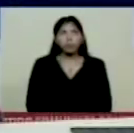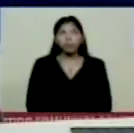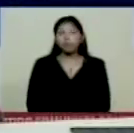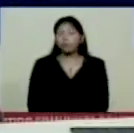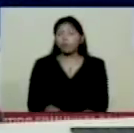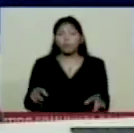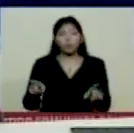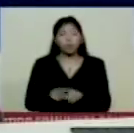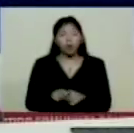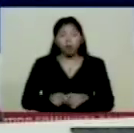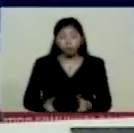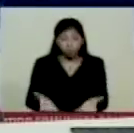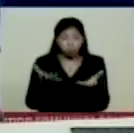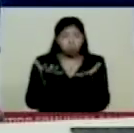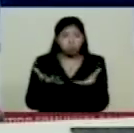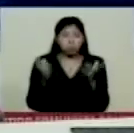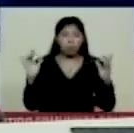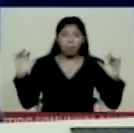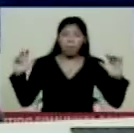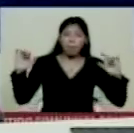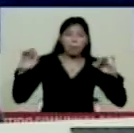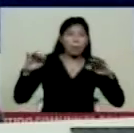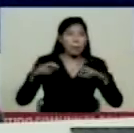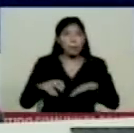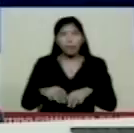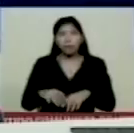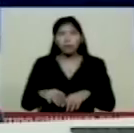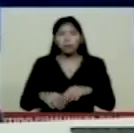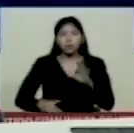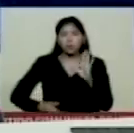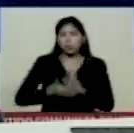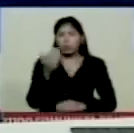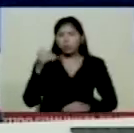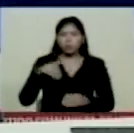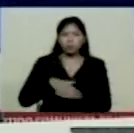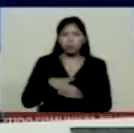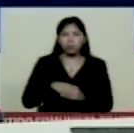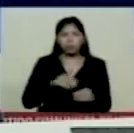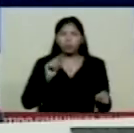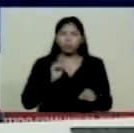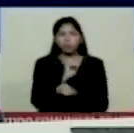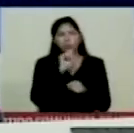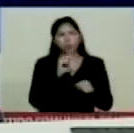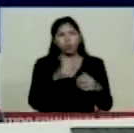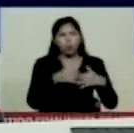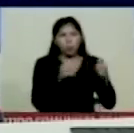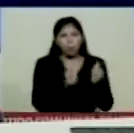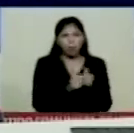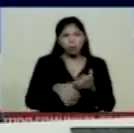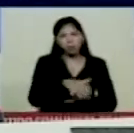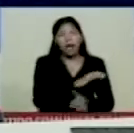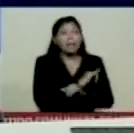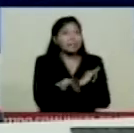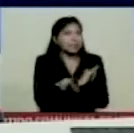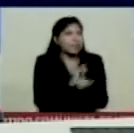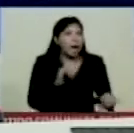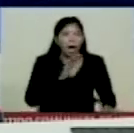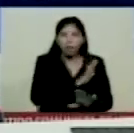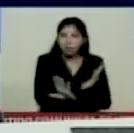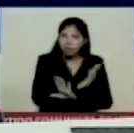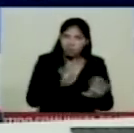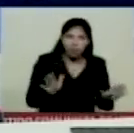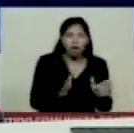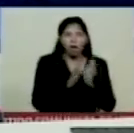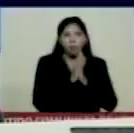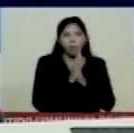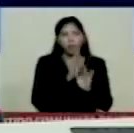tal de participación en la que el pueblo de Venezuela le dijo a los violentos de la derecha venezolana: no aguantamos más que sigan